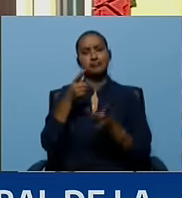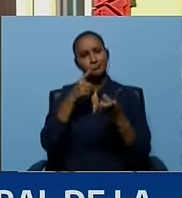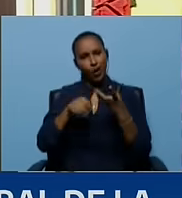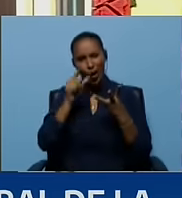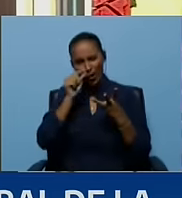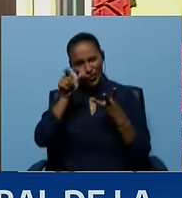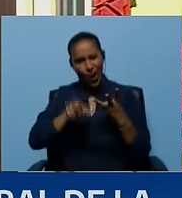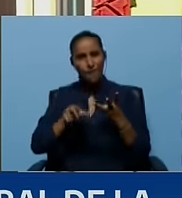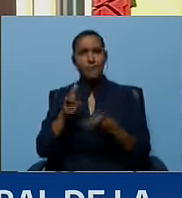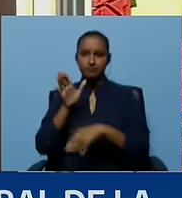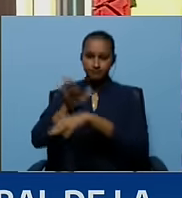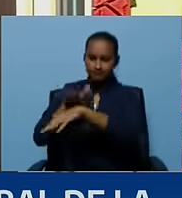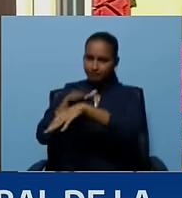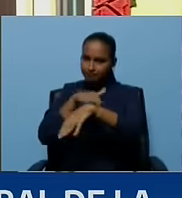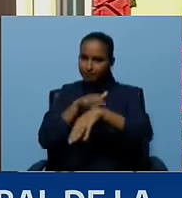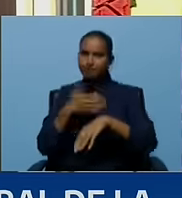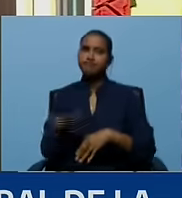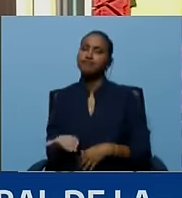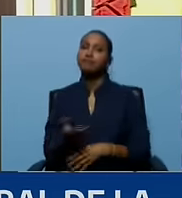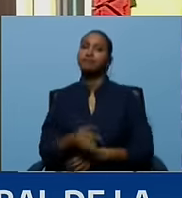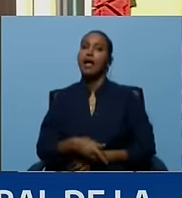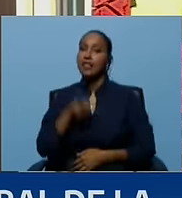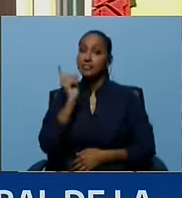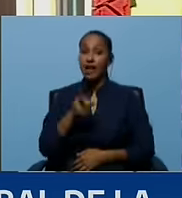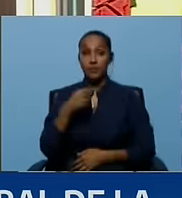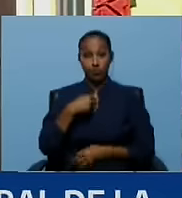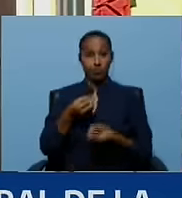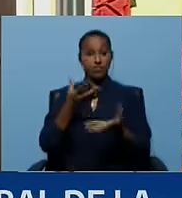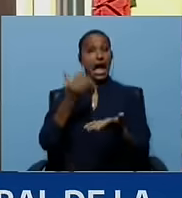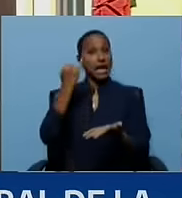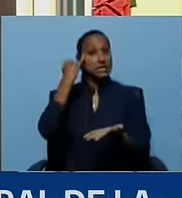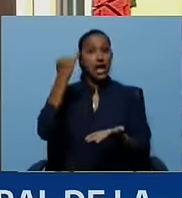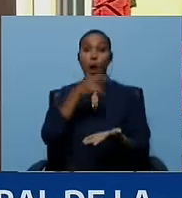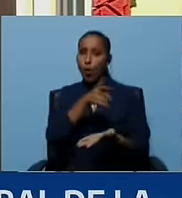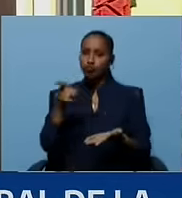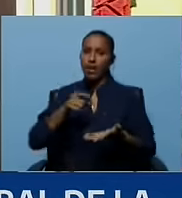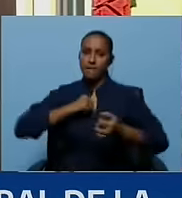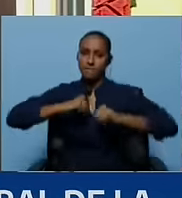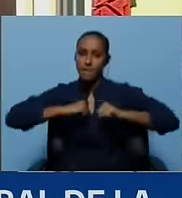concepto y desarrollen la realidad, Arriaza.